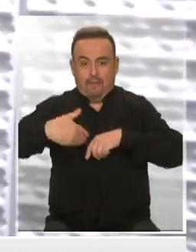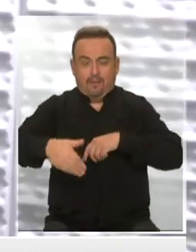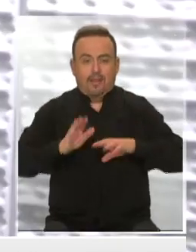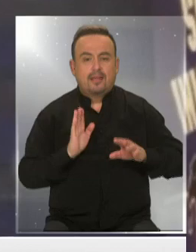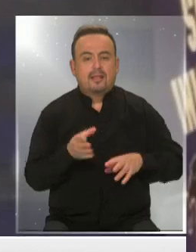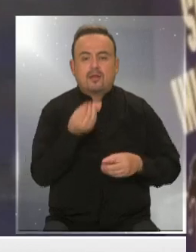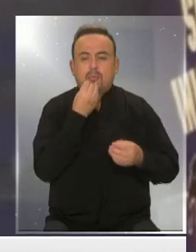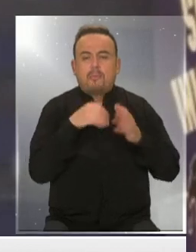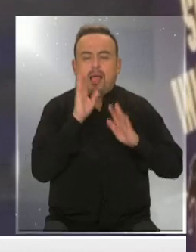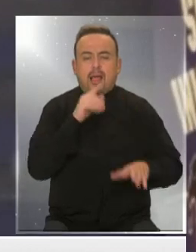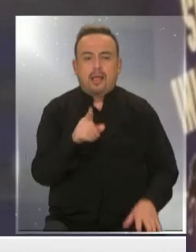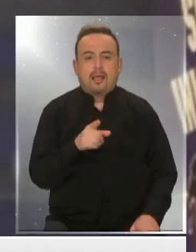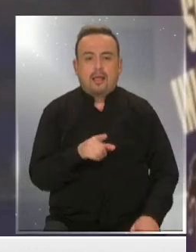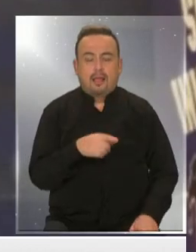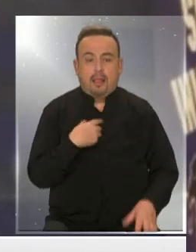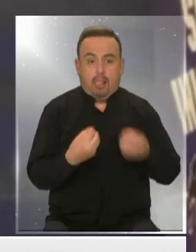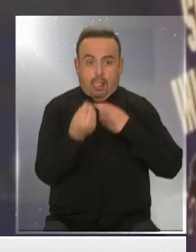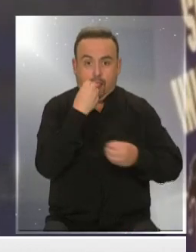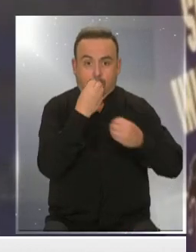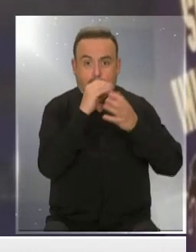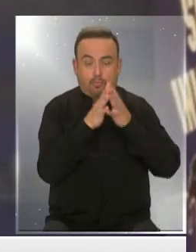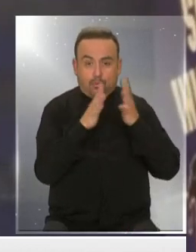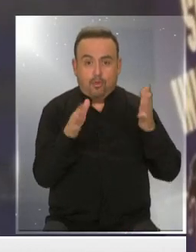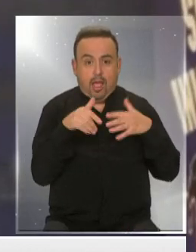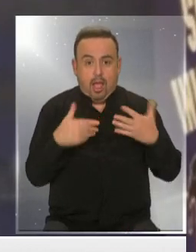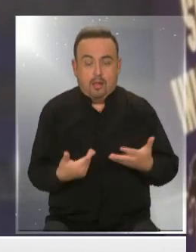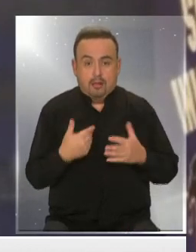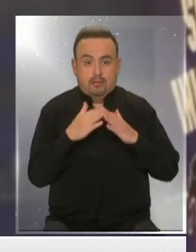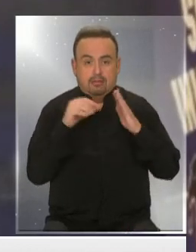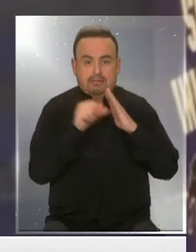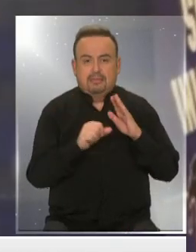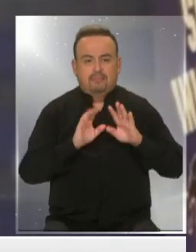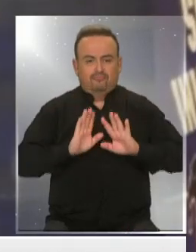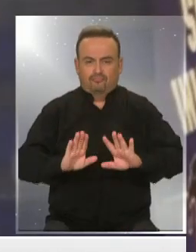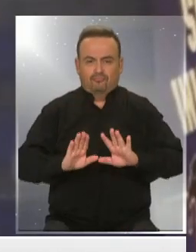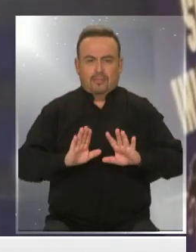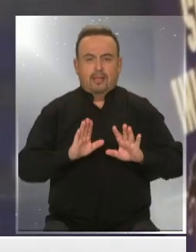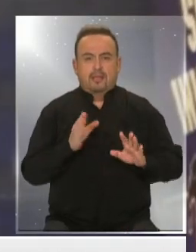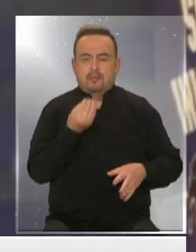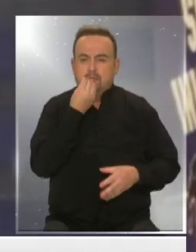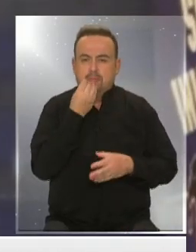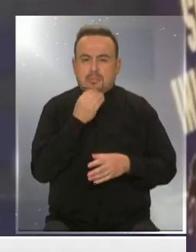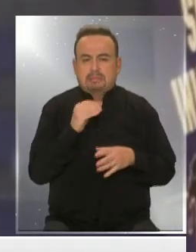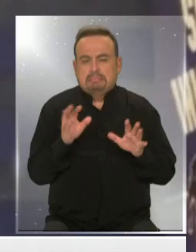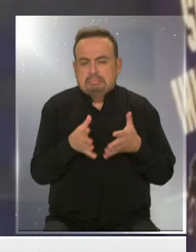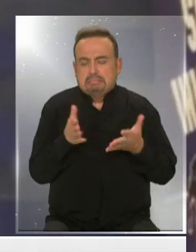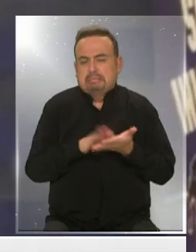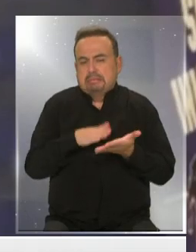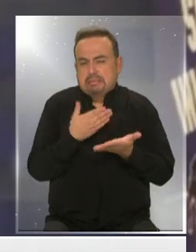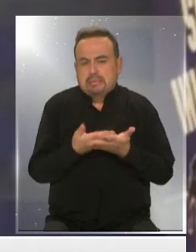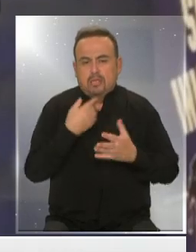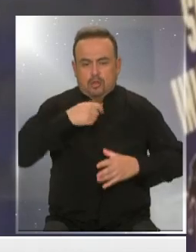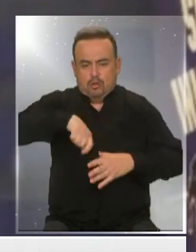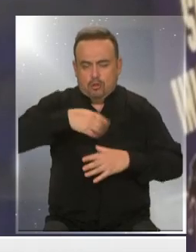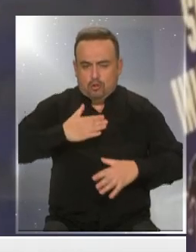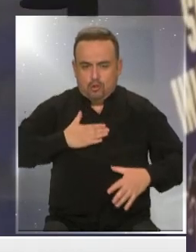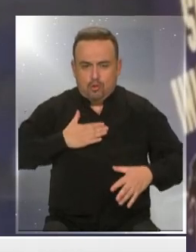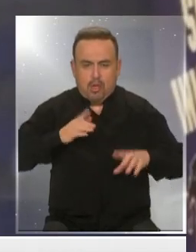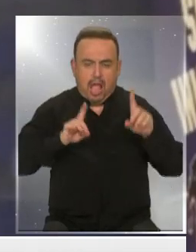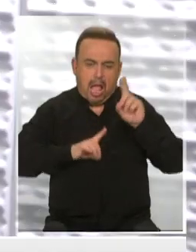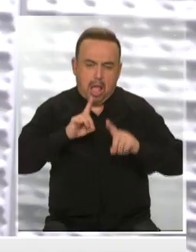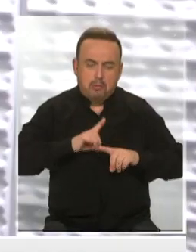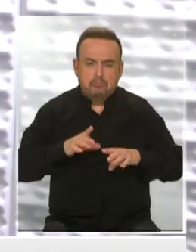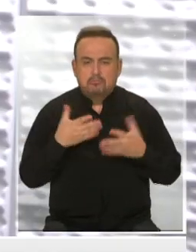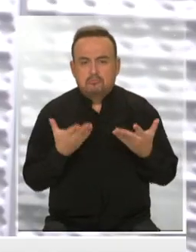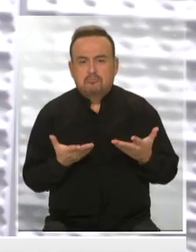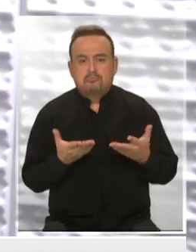es lo que más comes? A ver. Fui muy glotón, pero justo en esta cuarentena dejé de hacer eso. Estoy comiendo más sano, estoy cocinando yo algunas